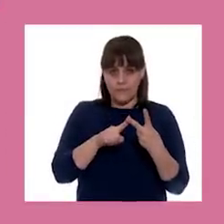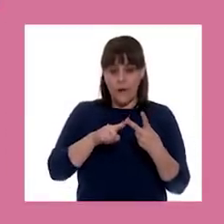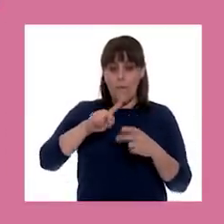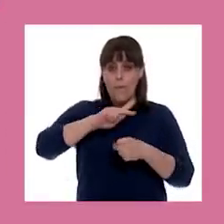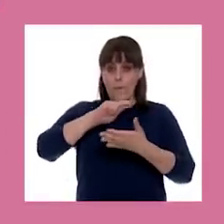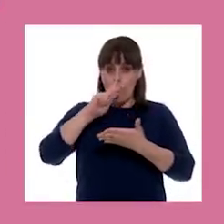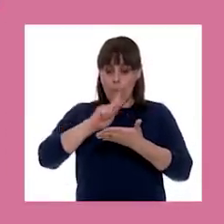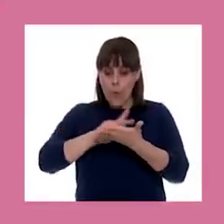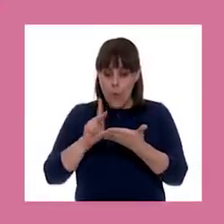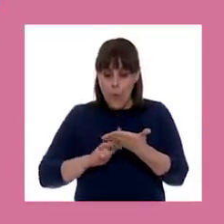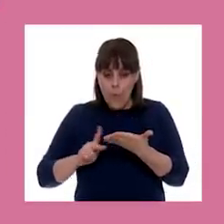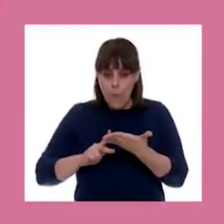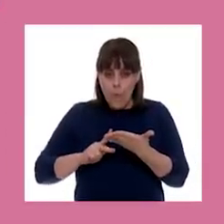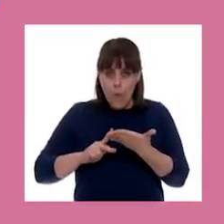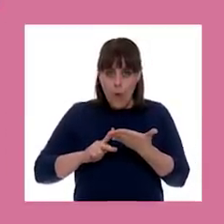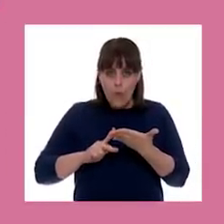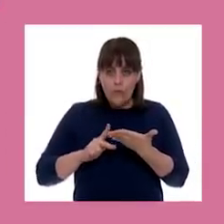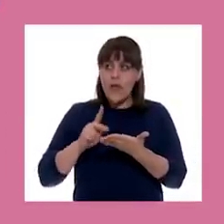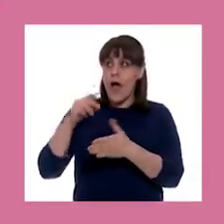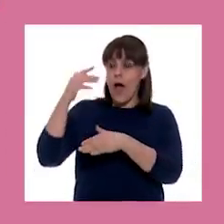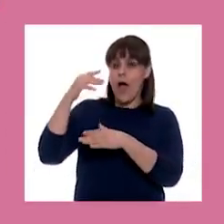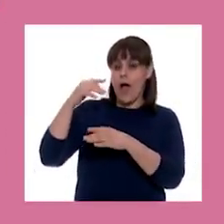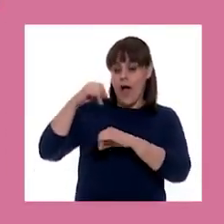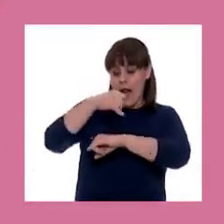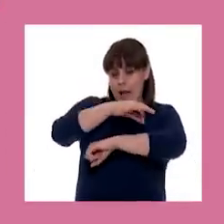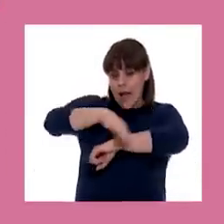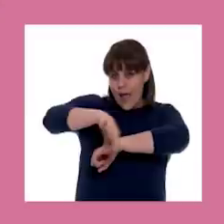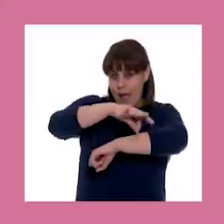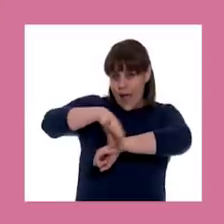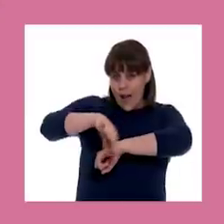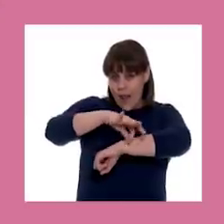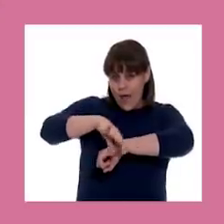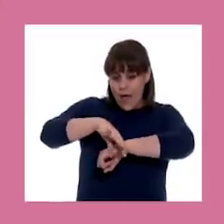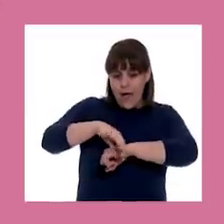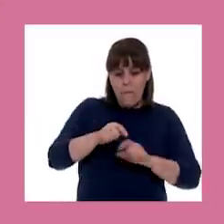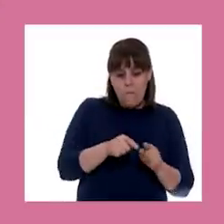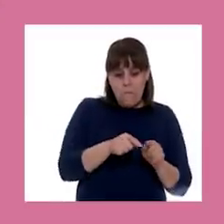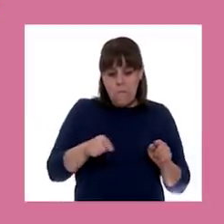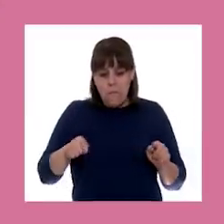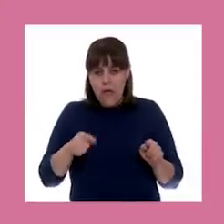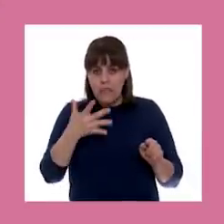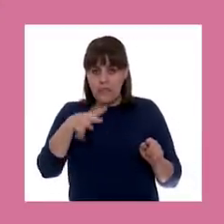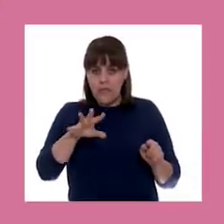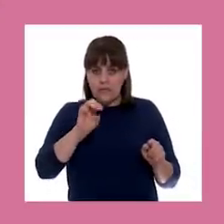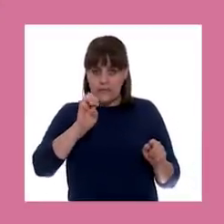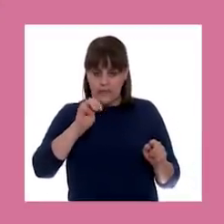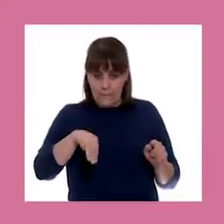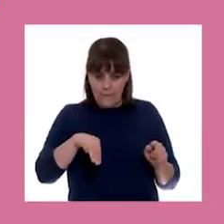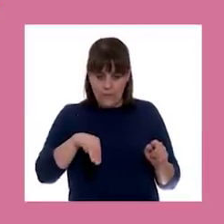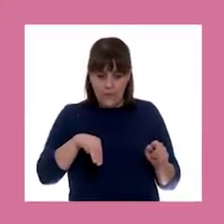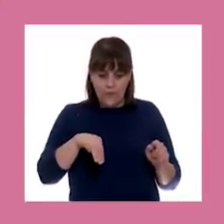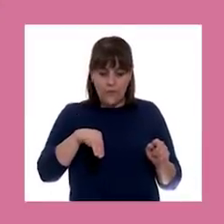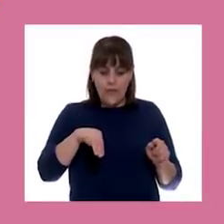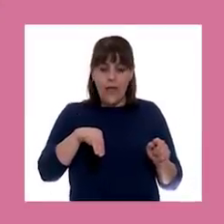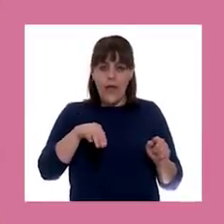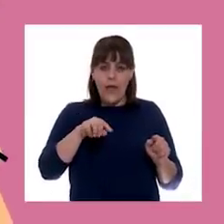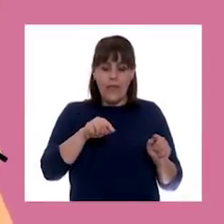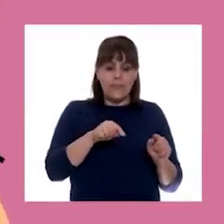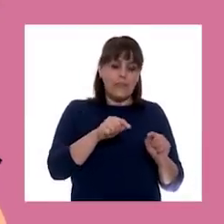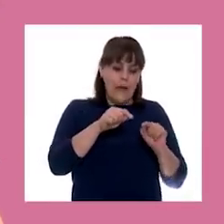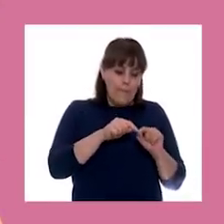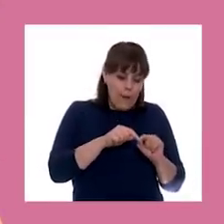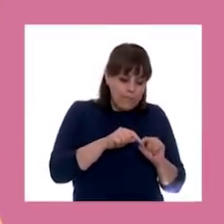el plumón o la pluma y con ayuda de la regla 10 centímetros de largo, partiendo de abajo hacia